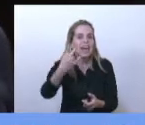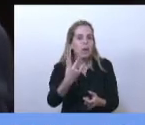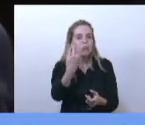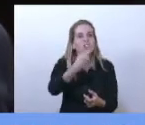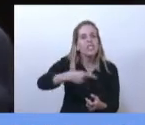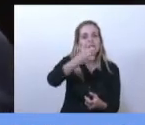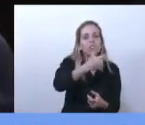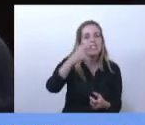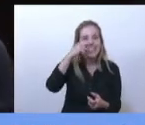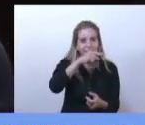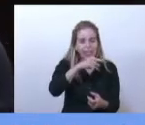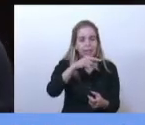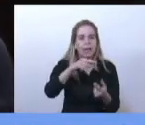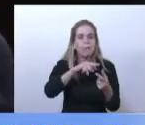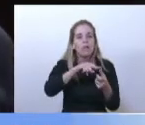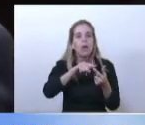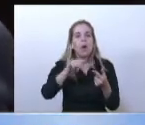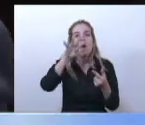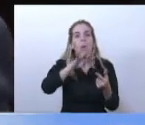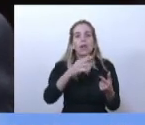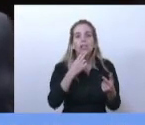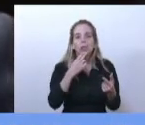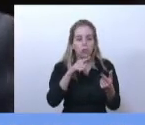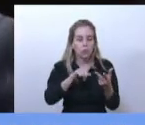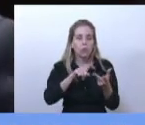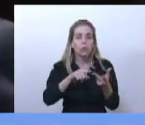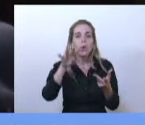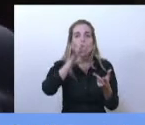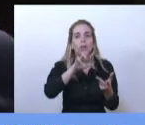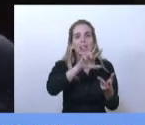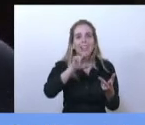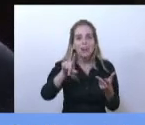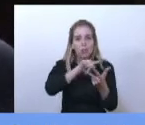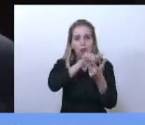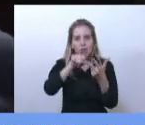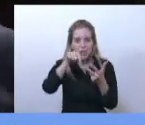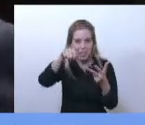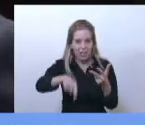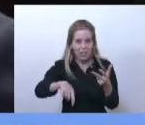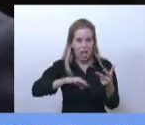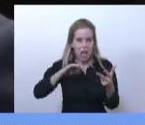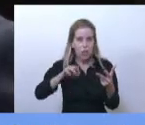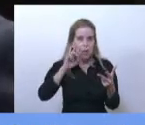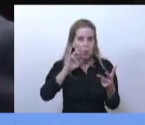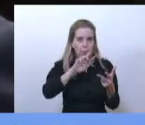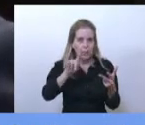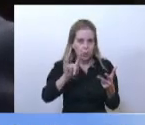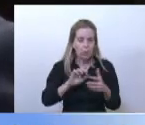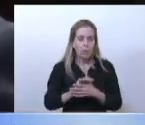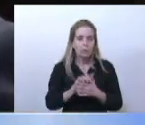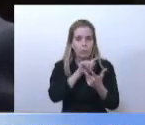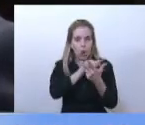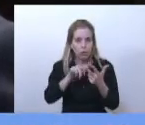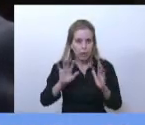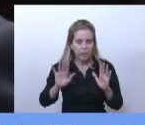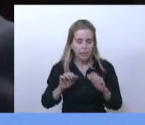167 el 411 y el 431 de este año por supuesto